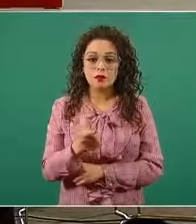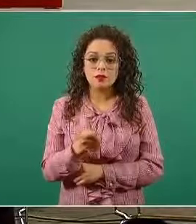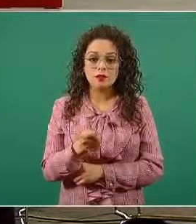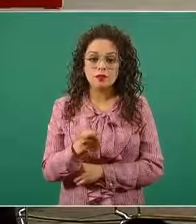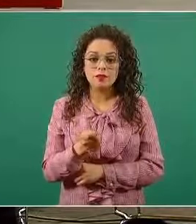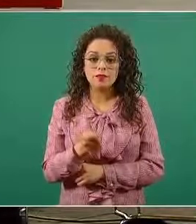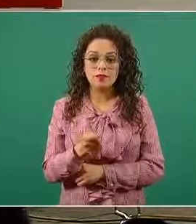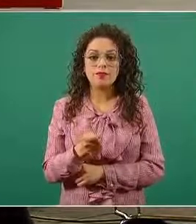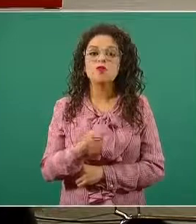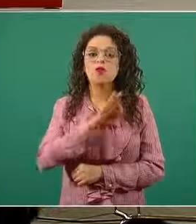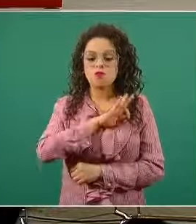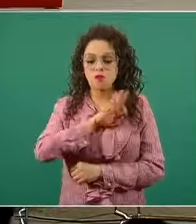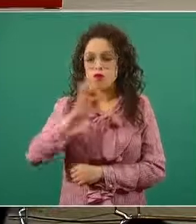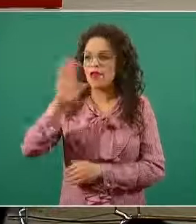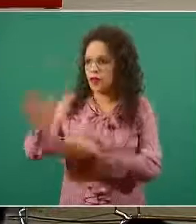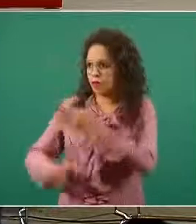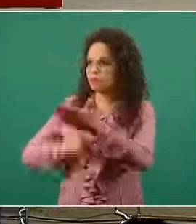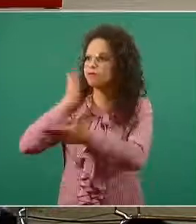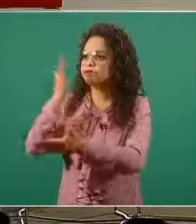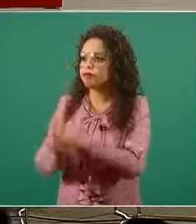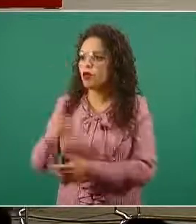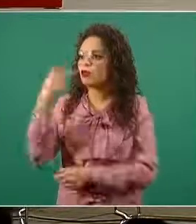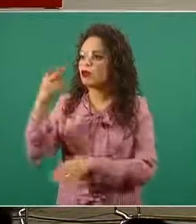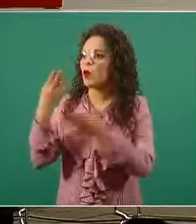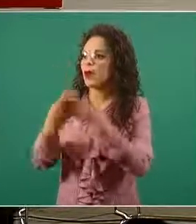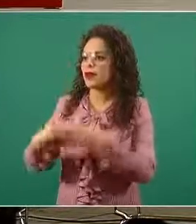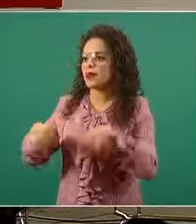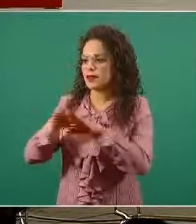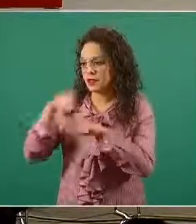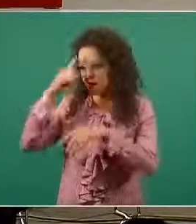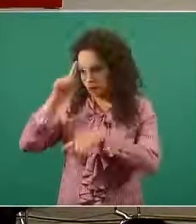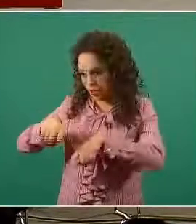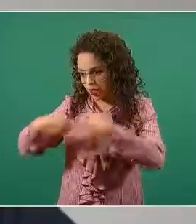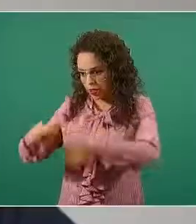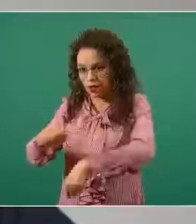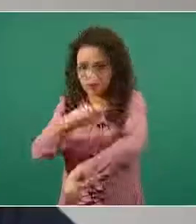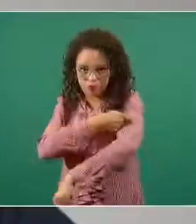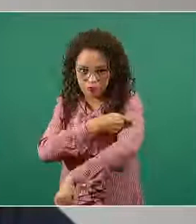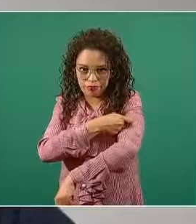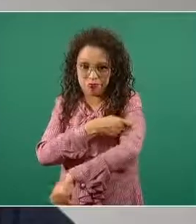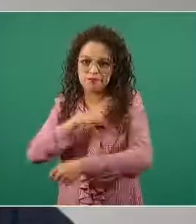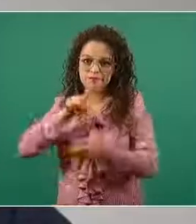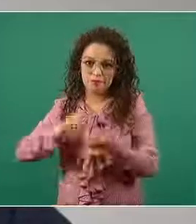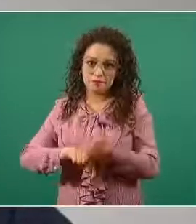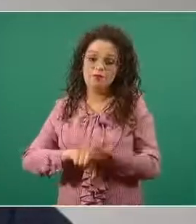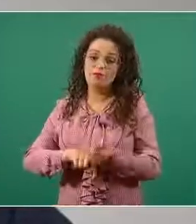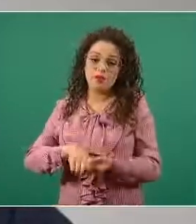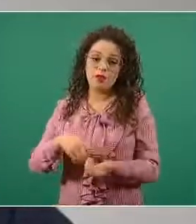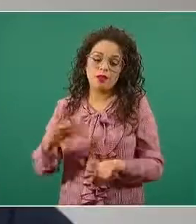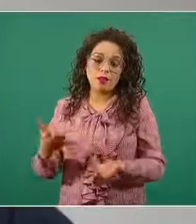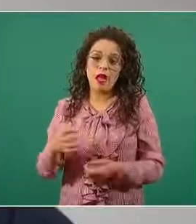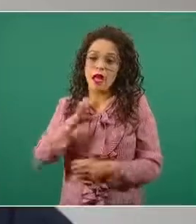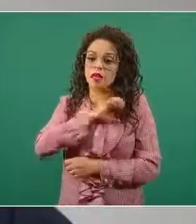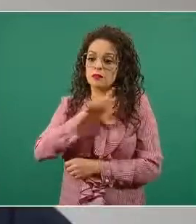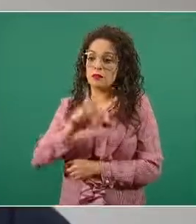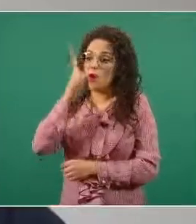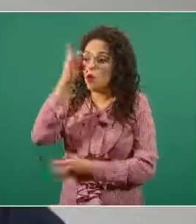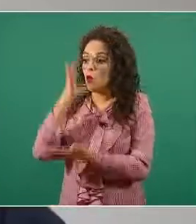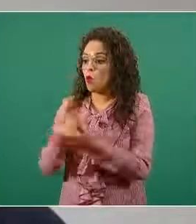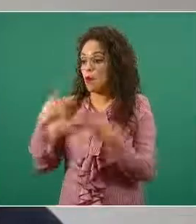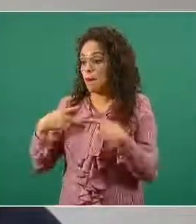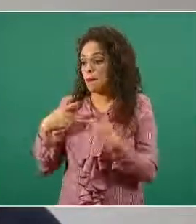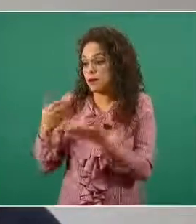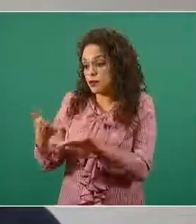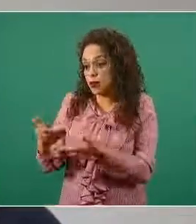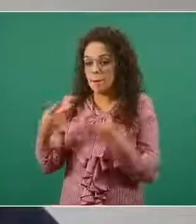el servicio a domicilio, pero entonces, dado que el servicio a domicilio es personal, es particular, obviamente esto no